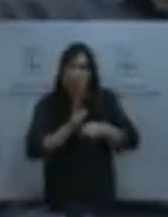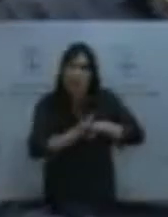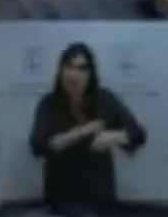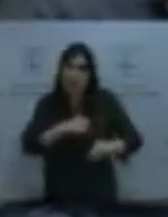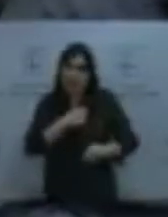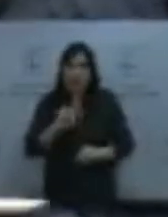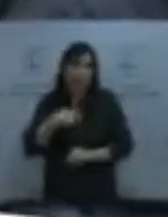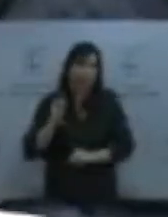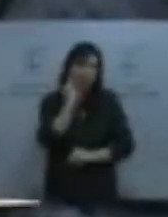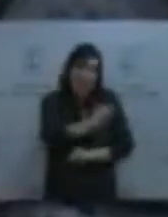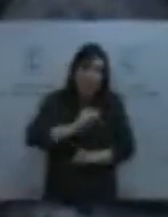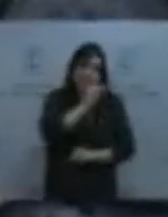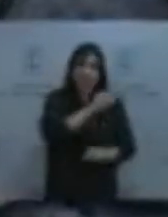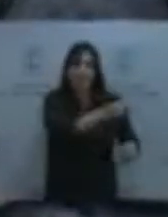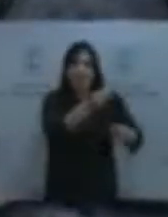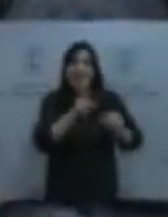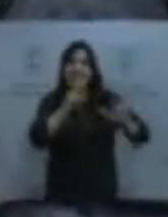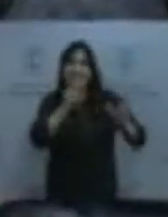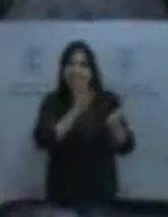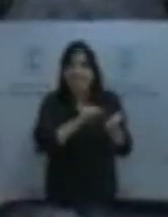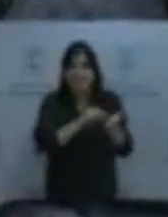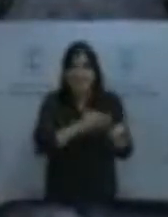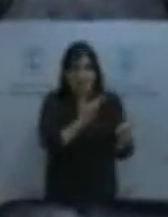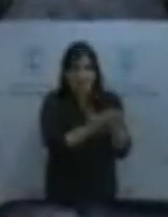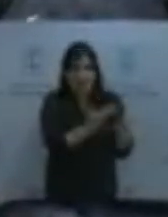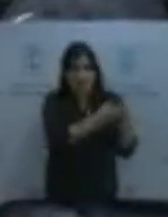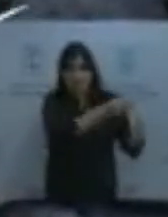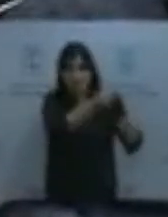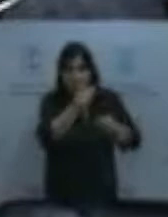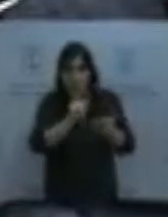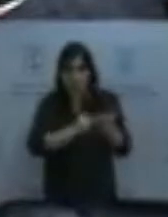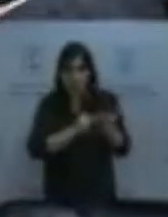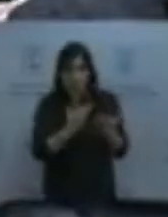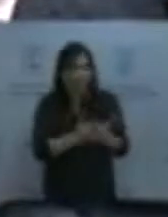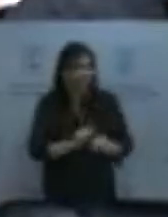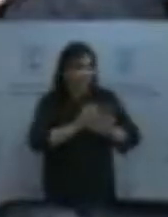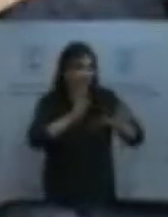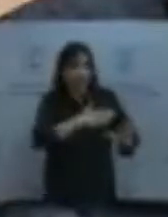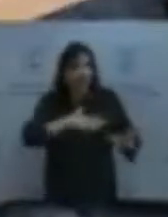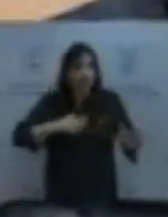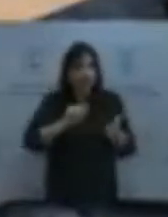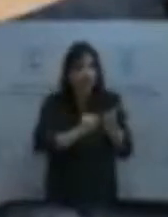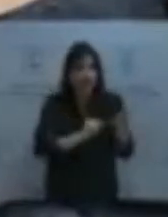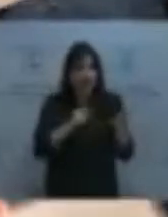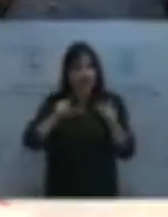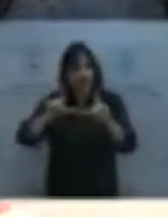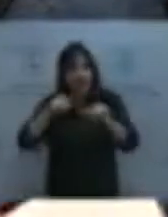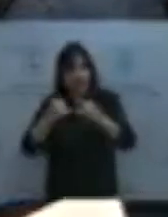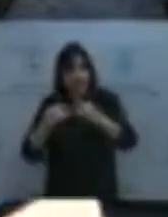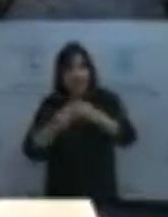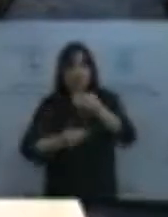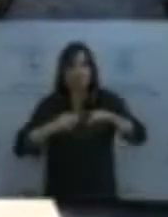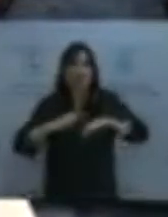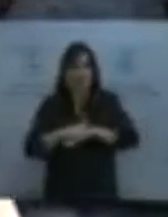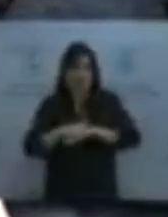6. La petición era muy clara. Pedíamos el contrato por el que Telecable usa la red Asturcom. La respuesta recibida con fecha 30